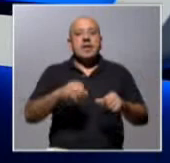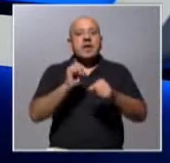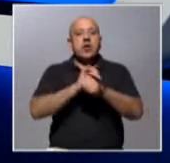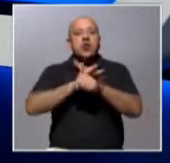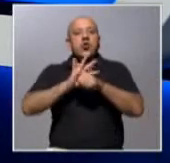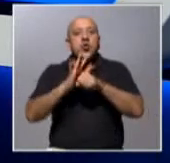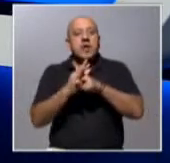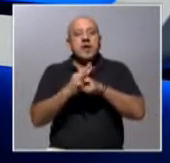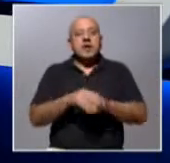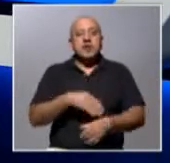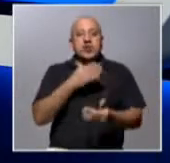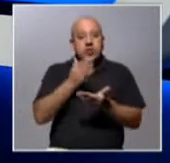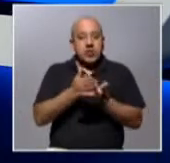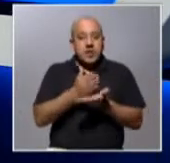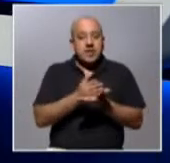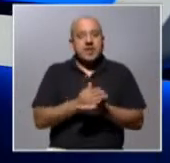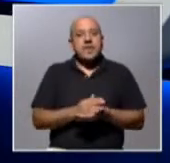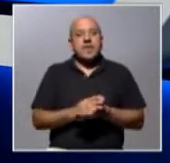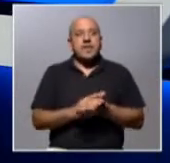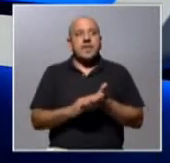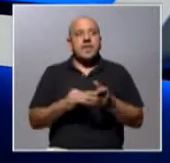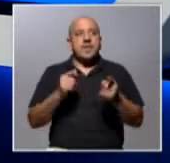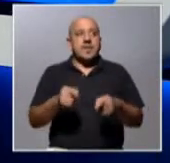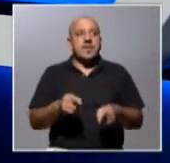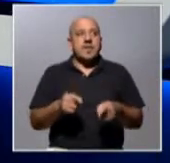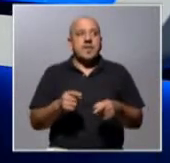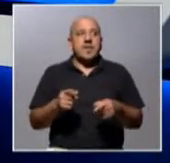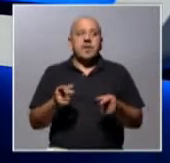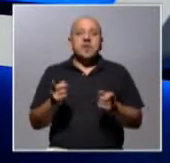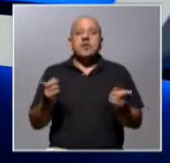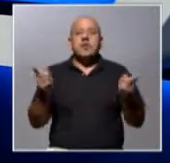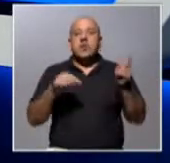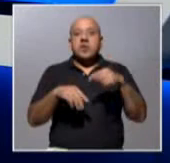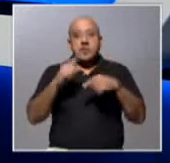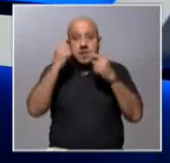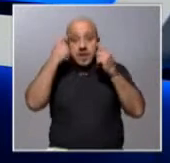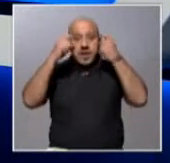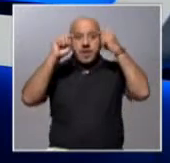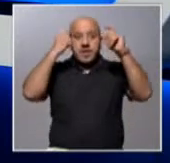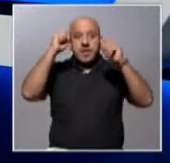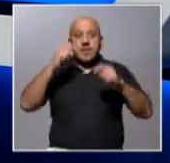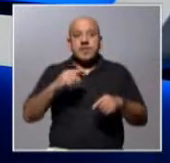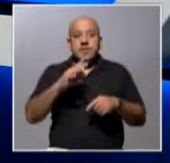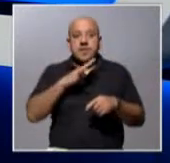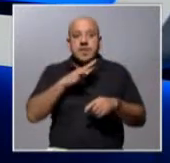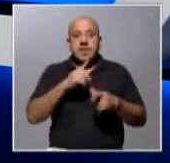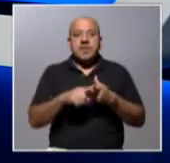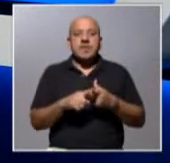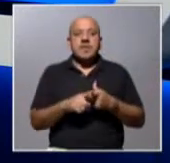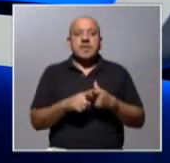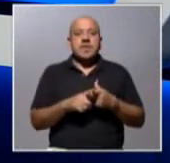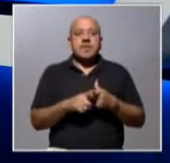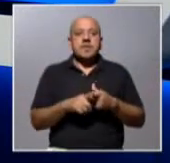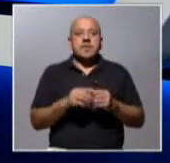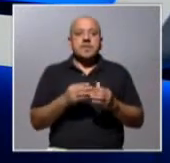coronasolidaria.uy, que es un sitio donde se reúnen, digamos, todas las iniciativas solidarias que aparecieron a